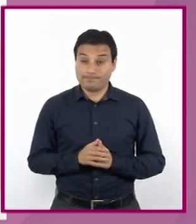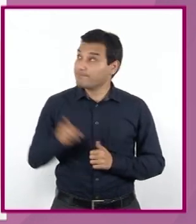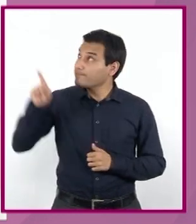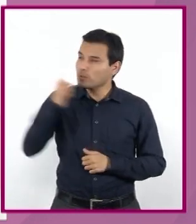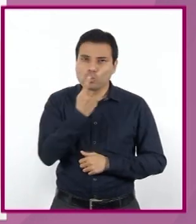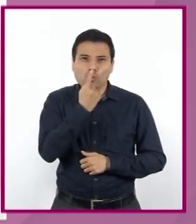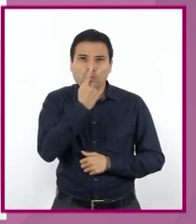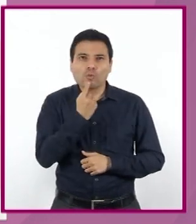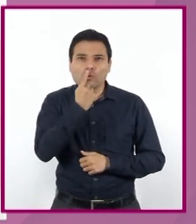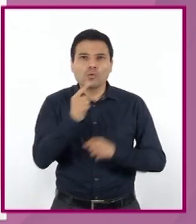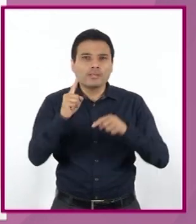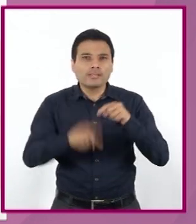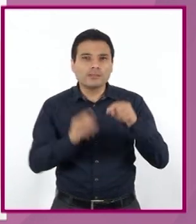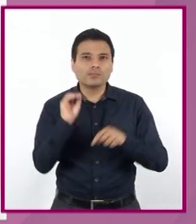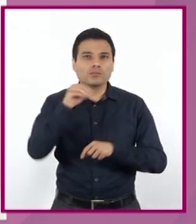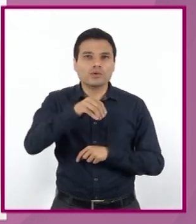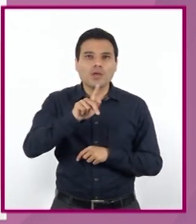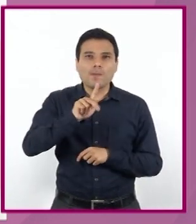respuesta?